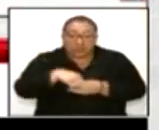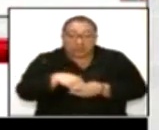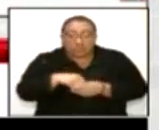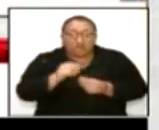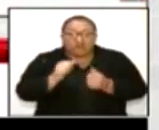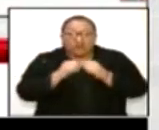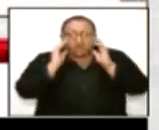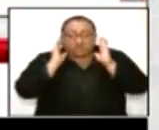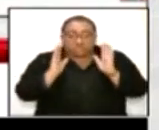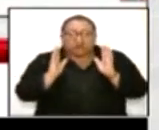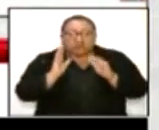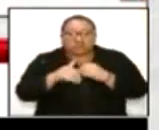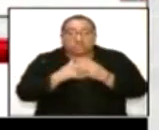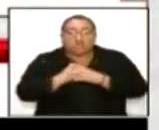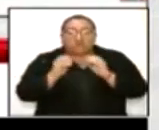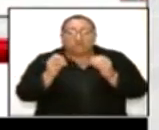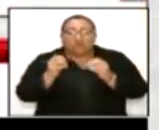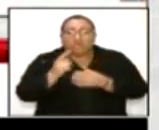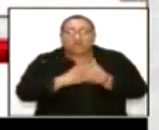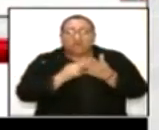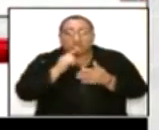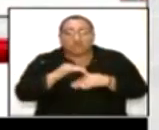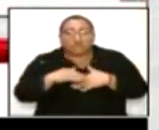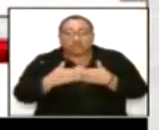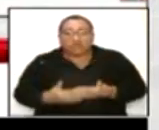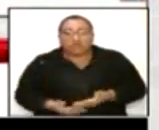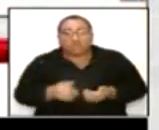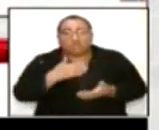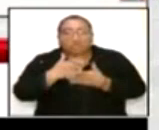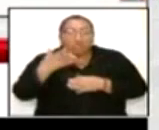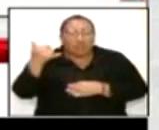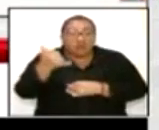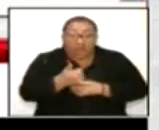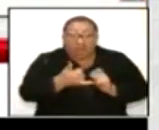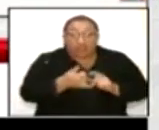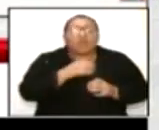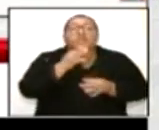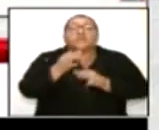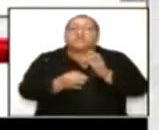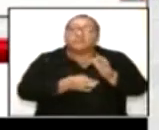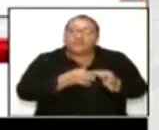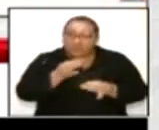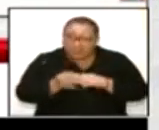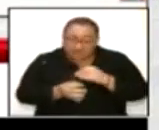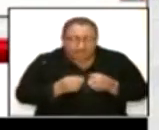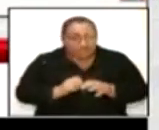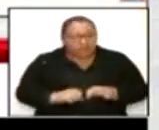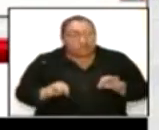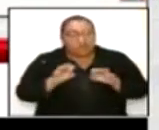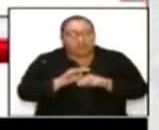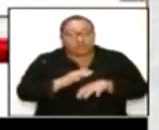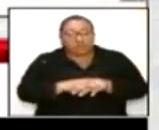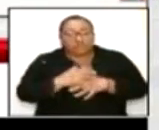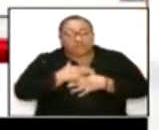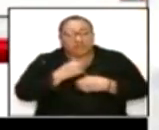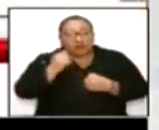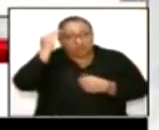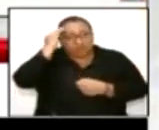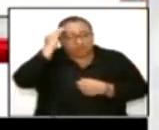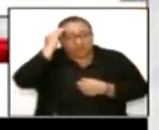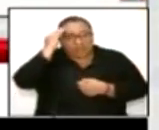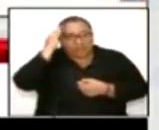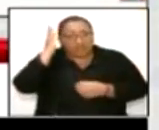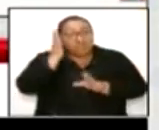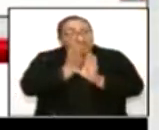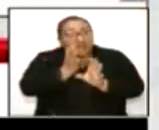referido a la atención integral de las adolescentes gestantes víctimas de violencia sexual, con especial énfasis en salud mental, en